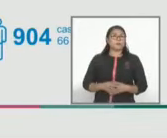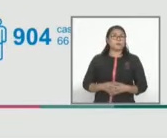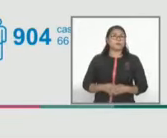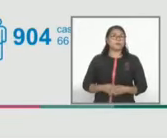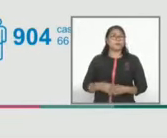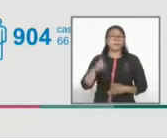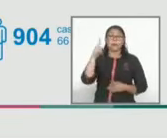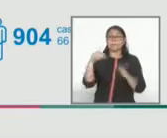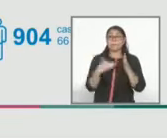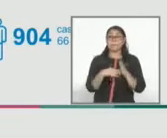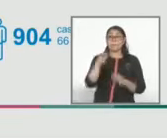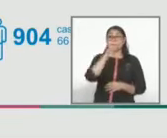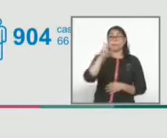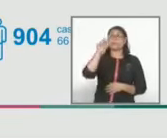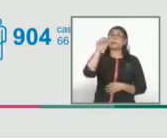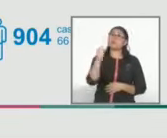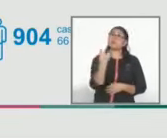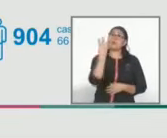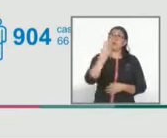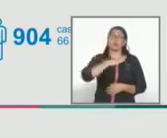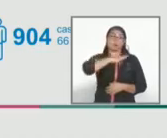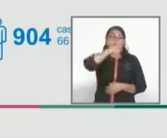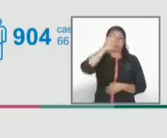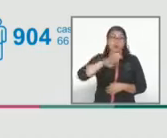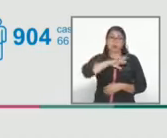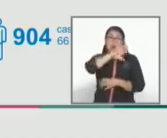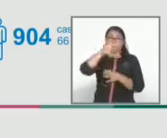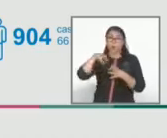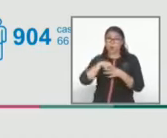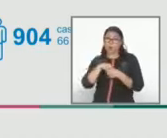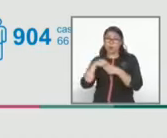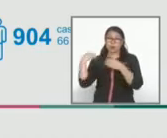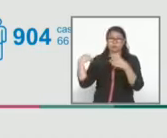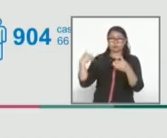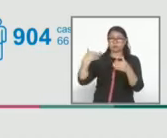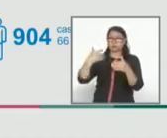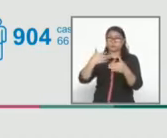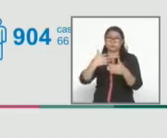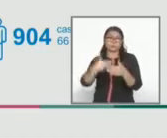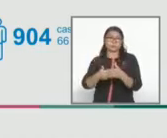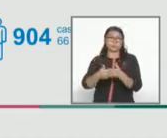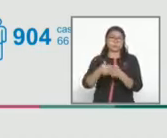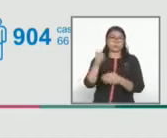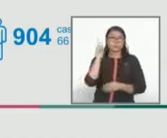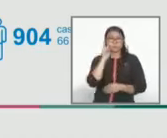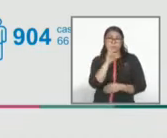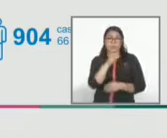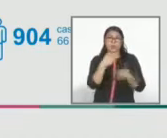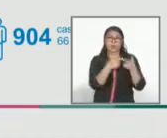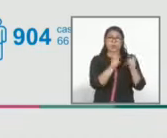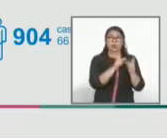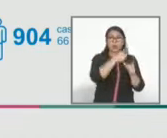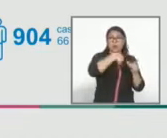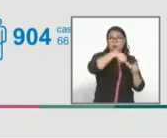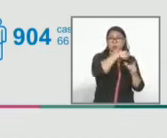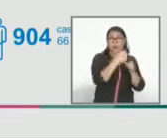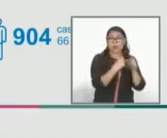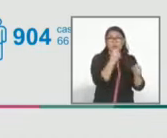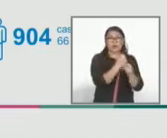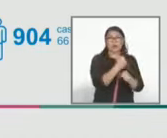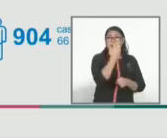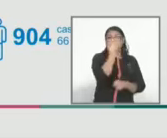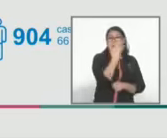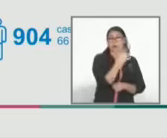las 1.364 defunciones acumuladas en toda la jornada, observamos que la población más afectada es